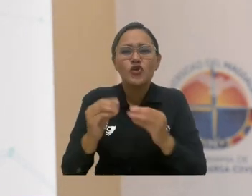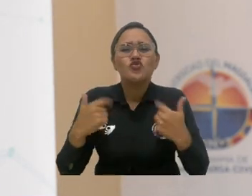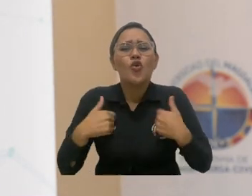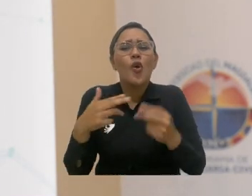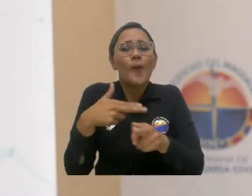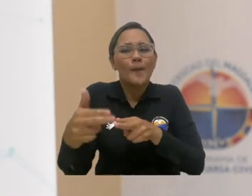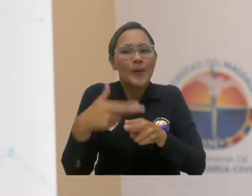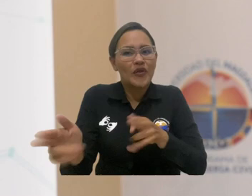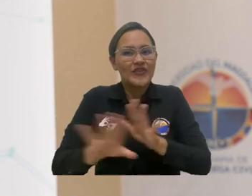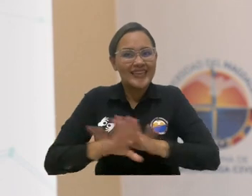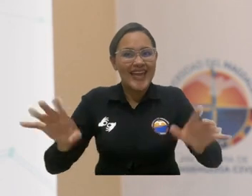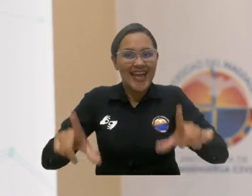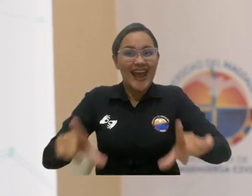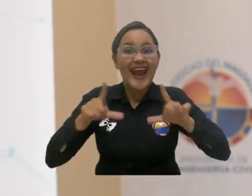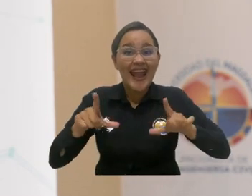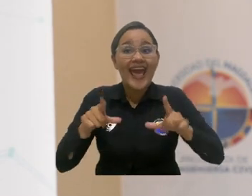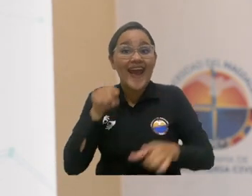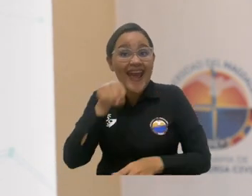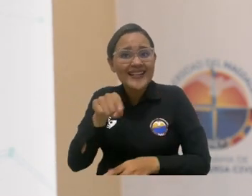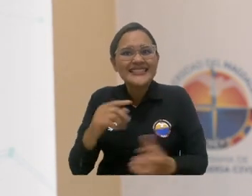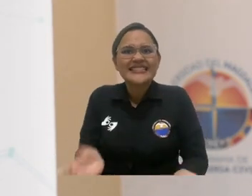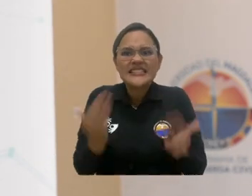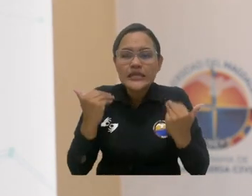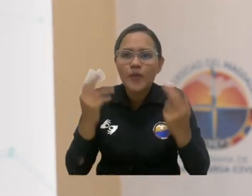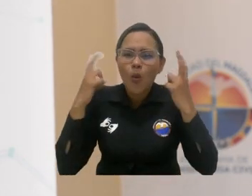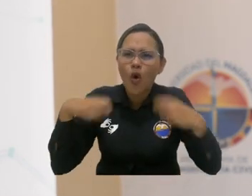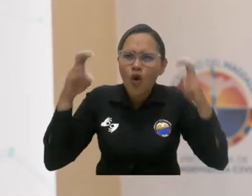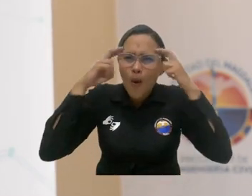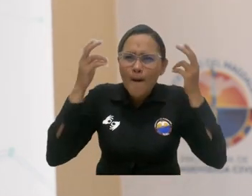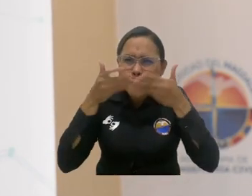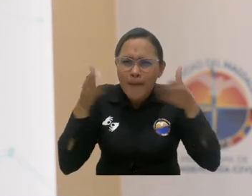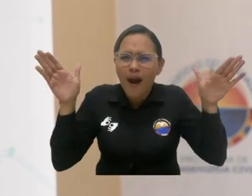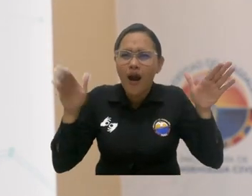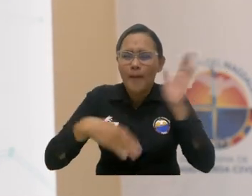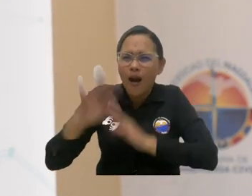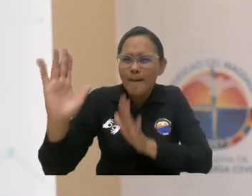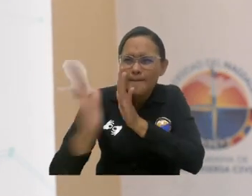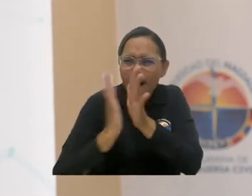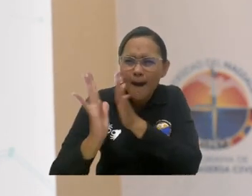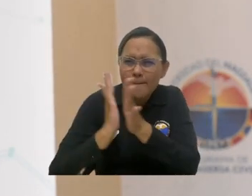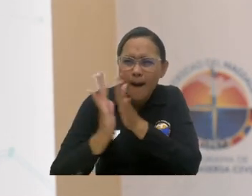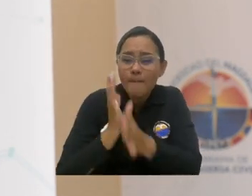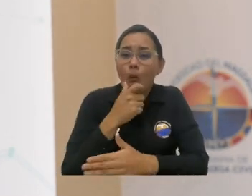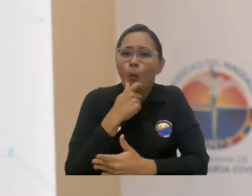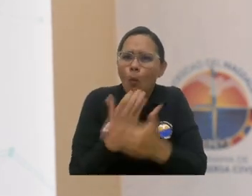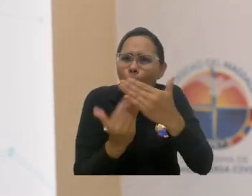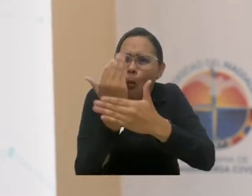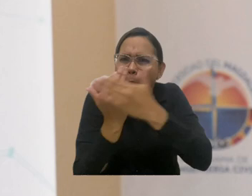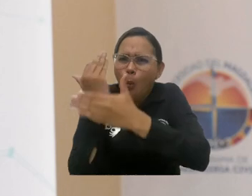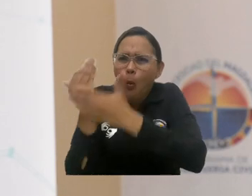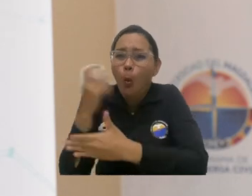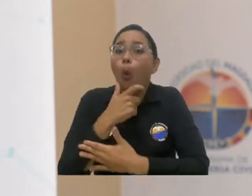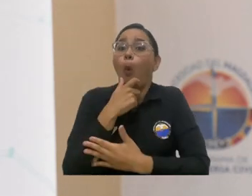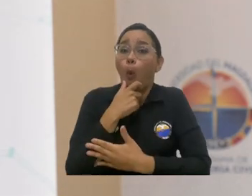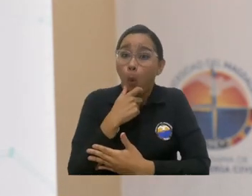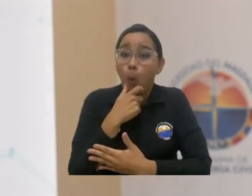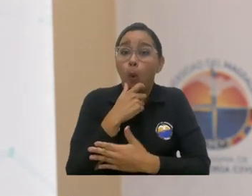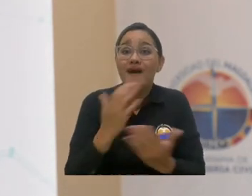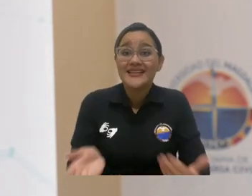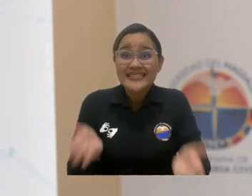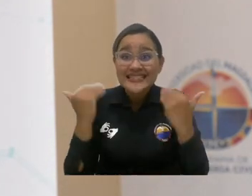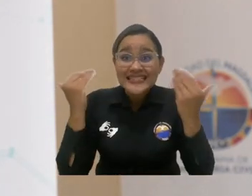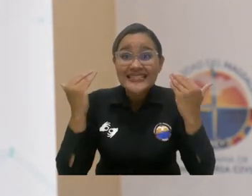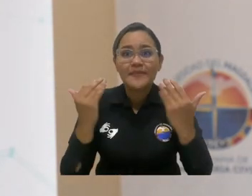estoy pronto a egresar eh siento que nos amplían los conocimientos Nos mantiene informados y actualizados de Pues todo lo que